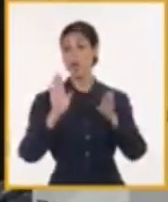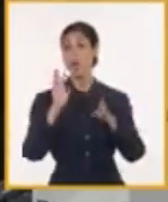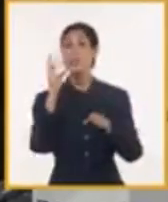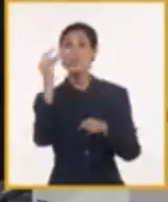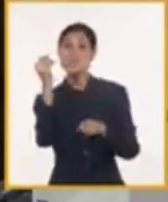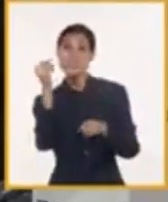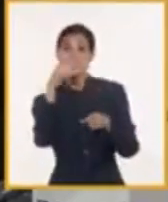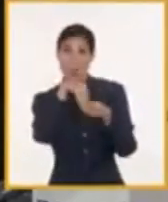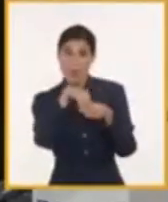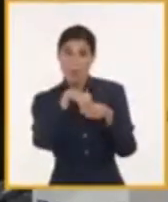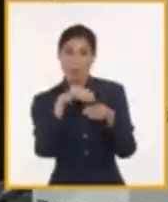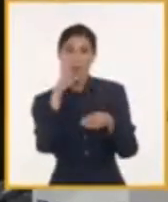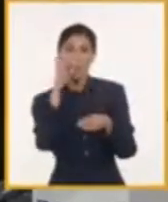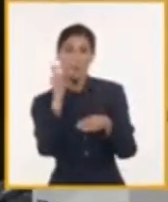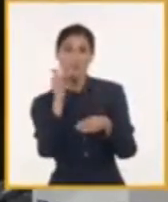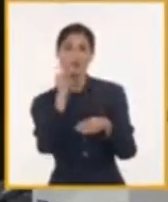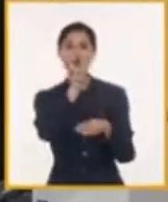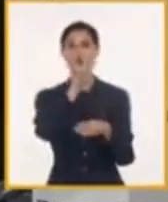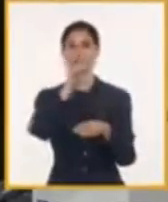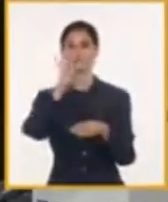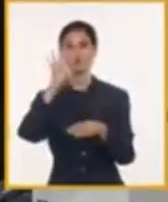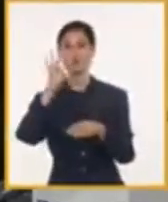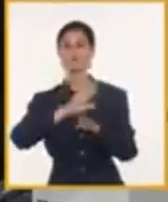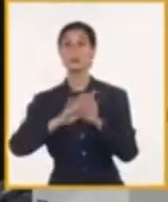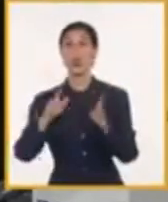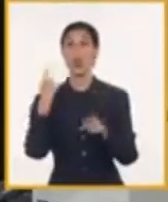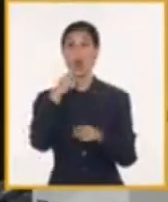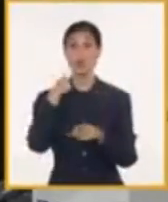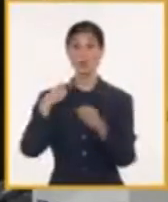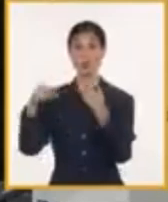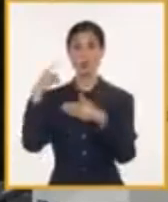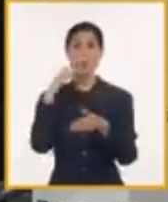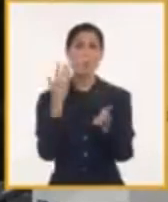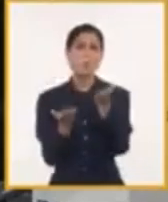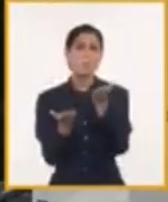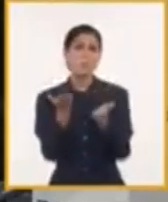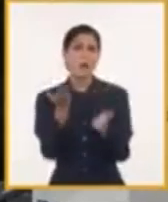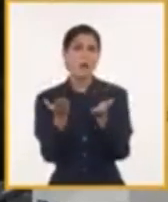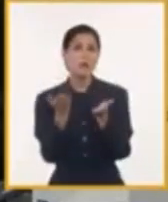ambos crecen con relación al año anterior. Por lo tanto,